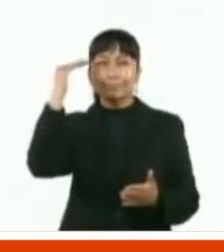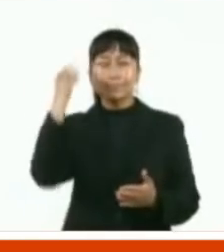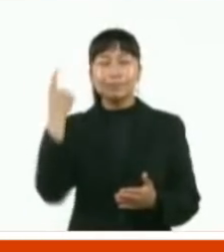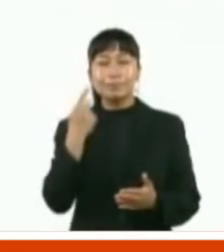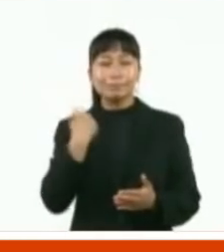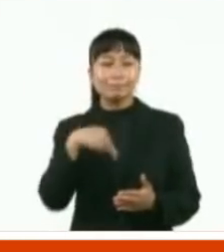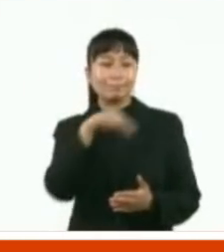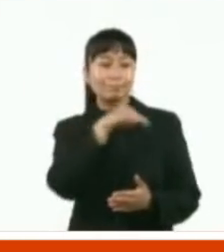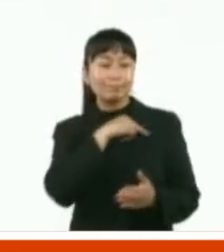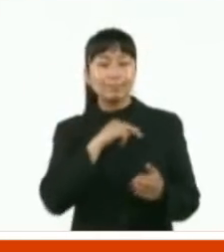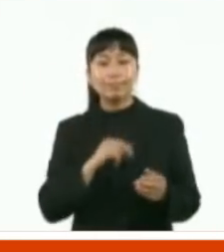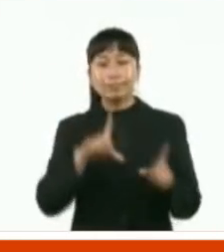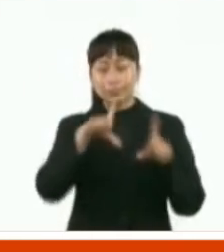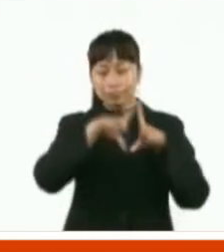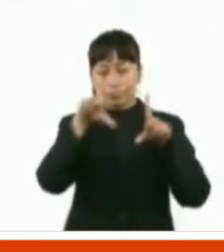nuestro país